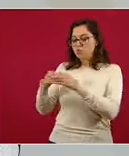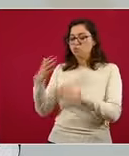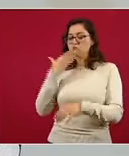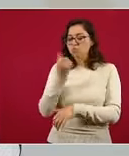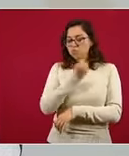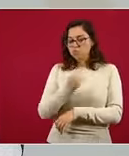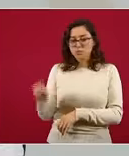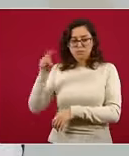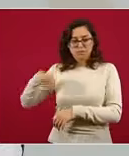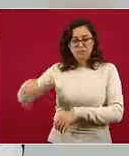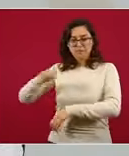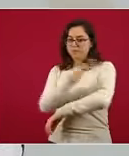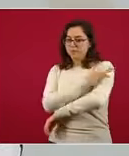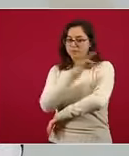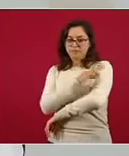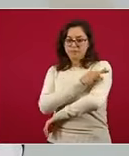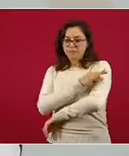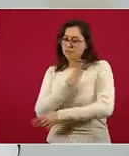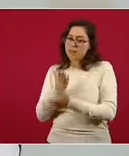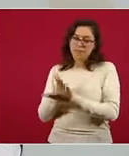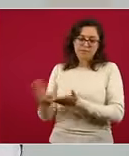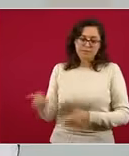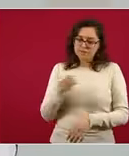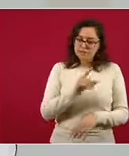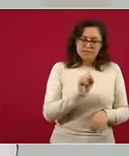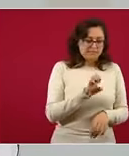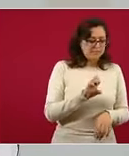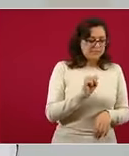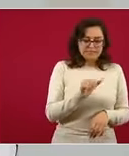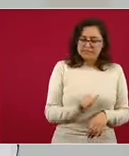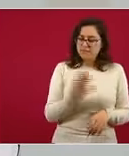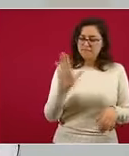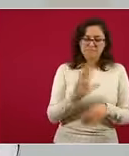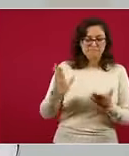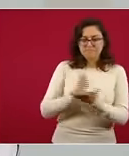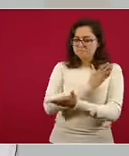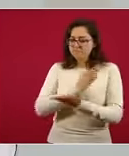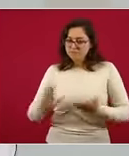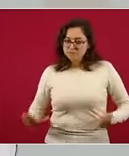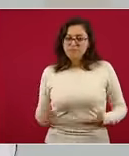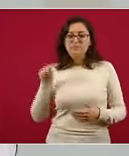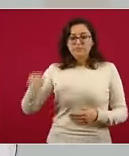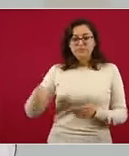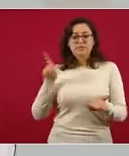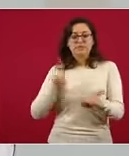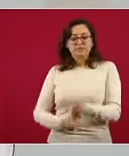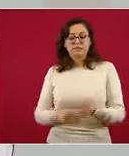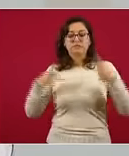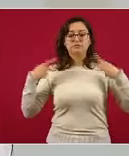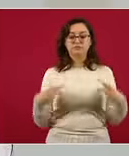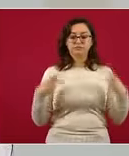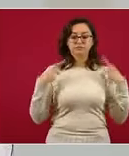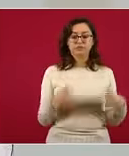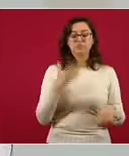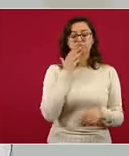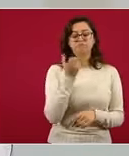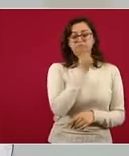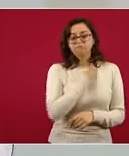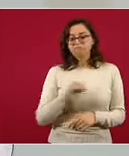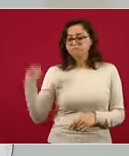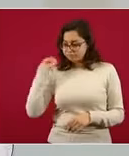vacunas externo, aparte de la Secretaría de Salud, en donde participan múltiples personas expertas